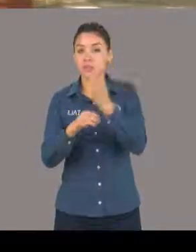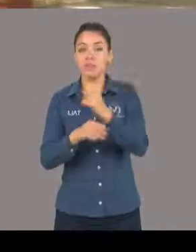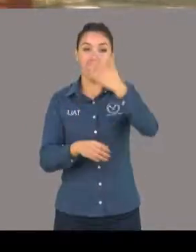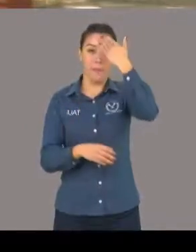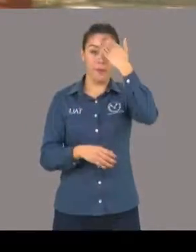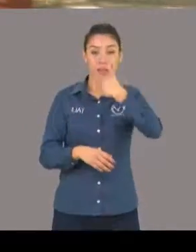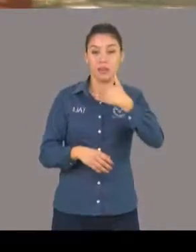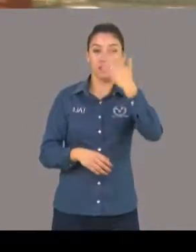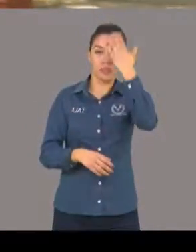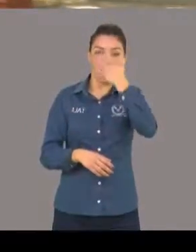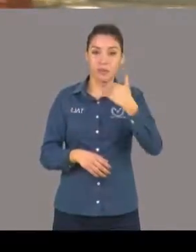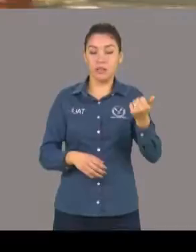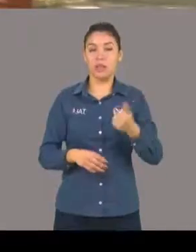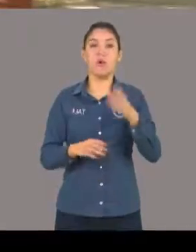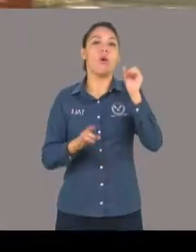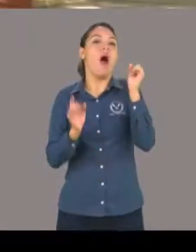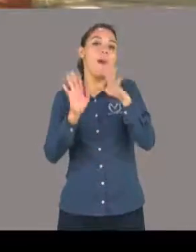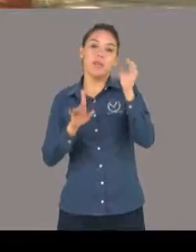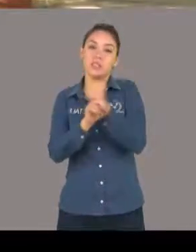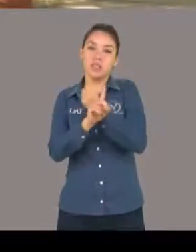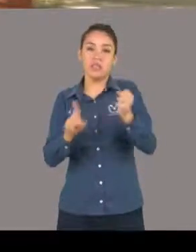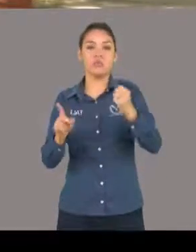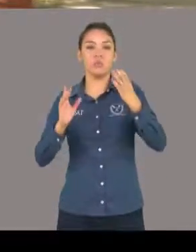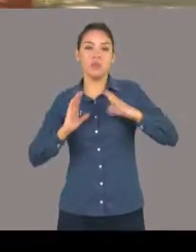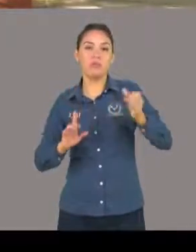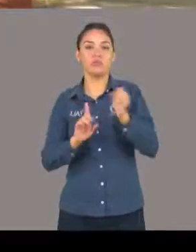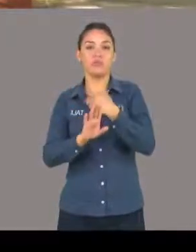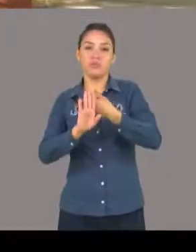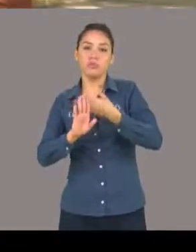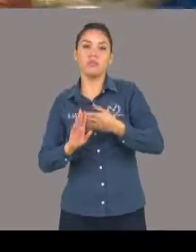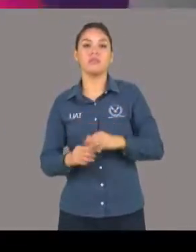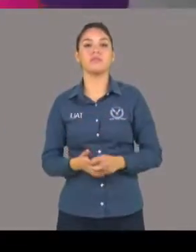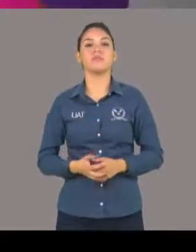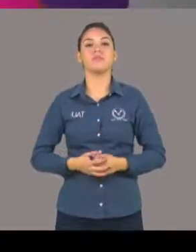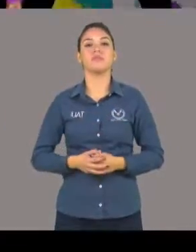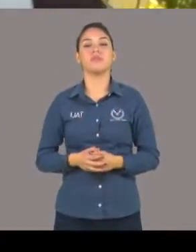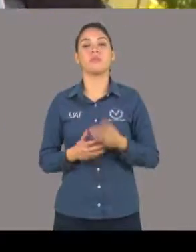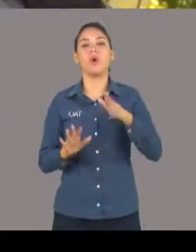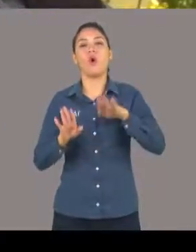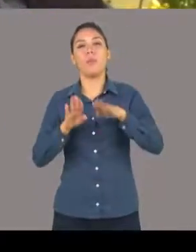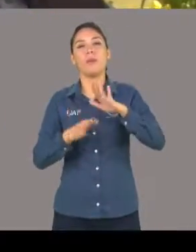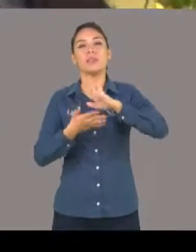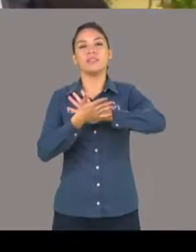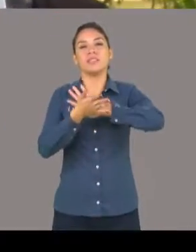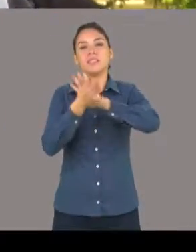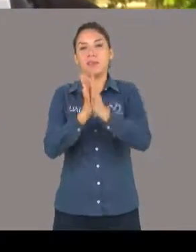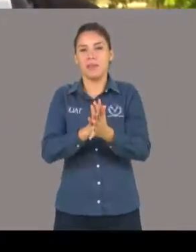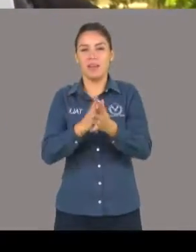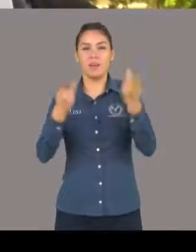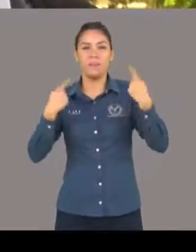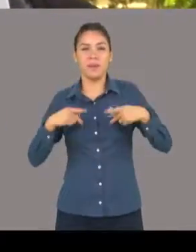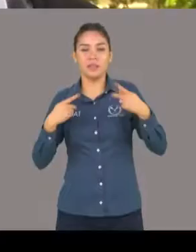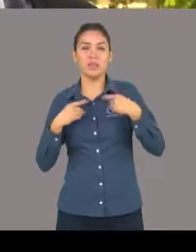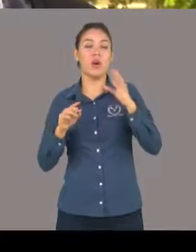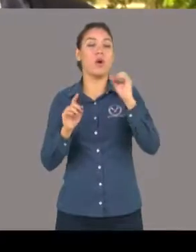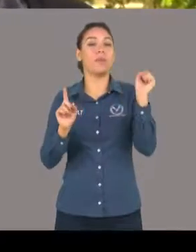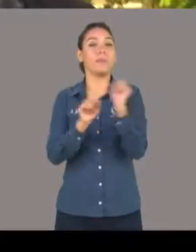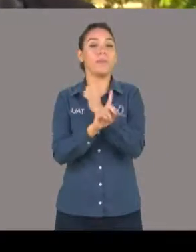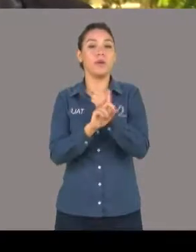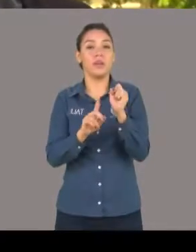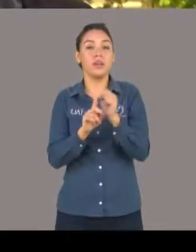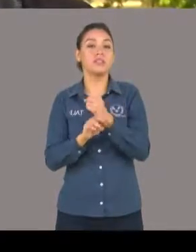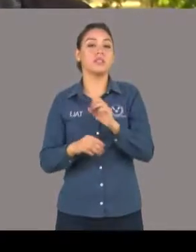que él o incluso la violencia física o maltrato emocional. Discriminar a las personas o